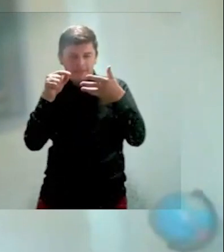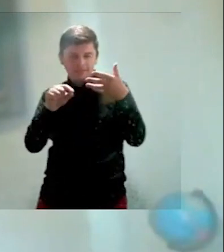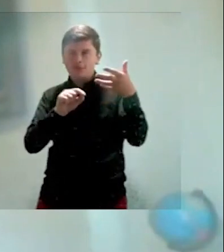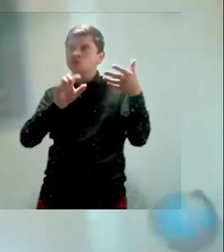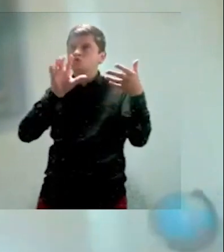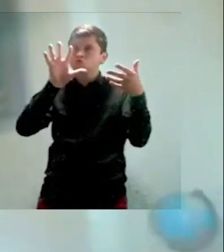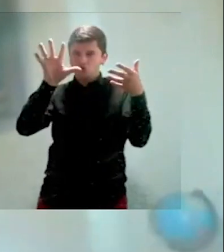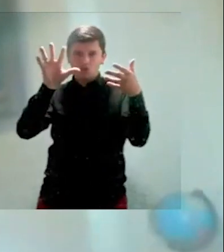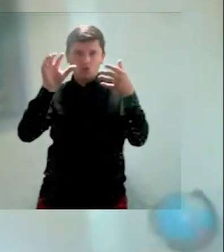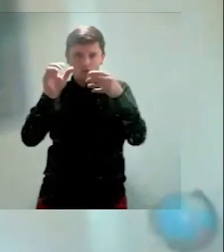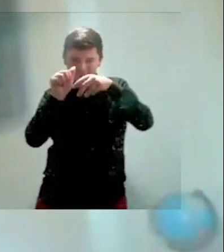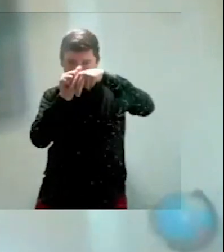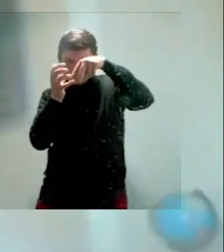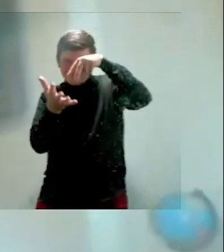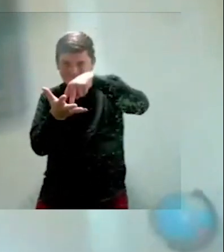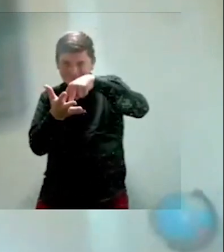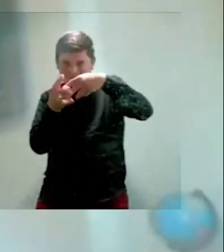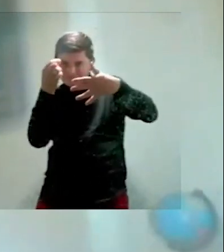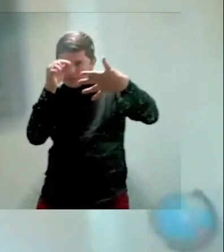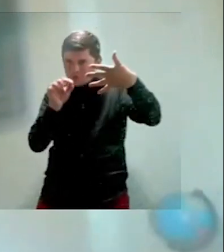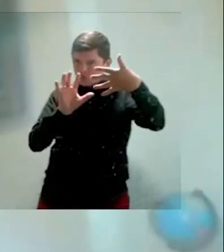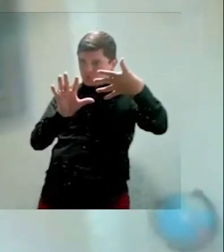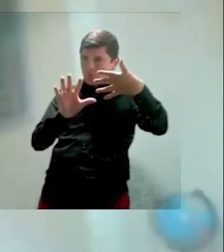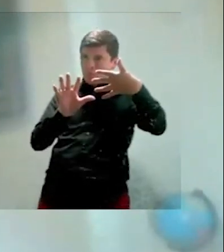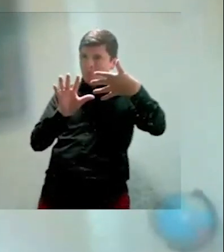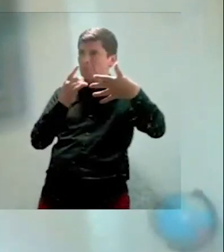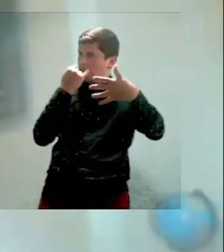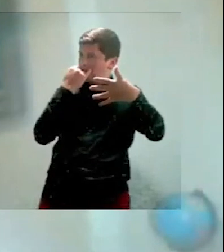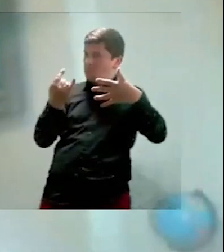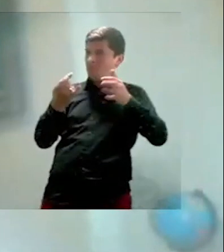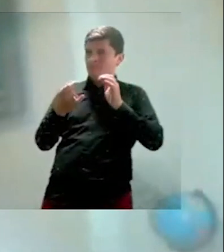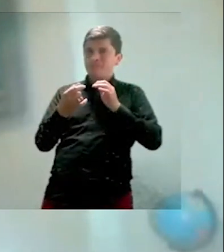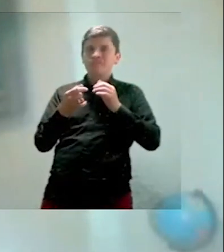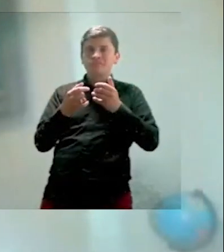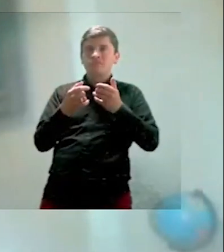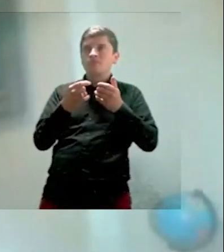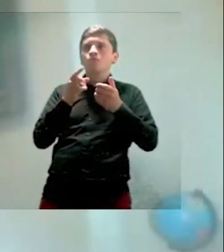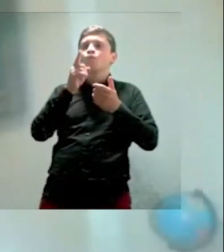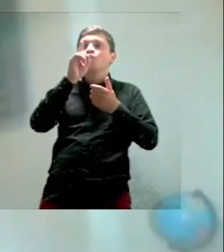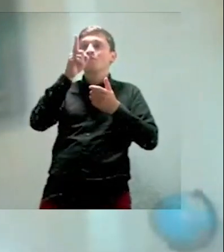atención cómo se ha entendido últimamente el criterio, que